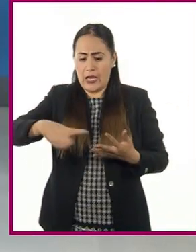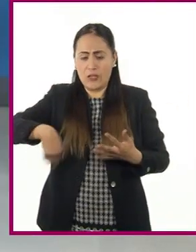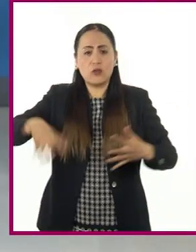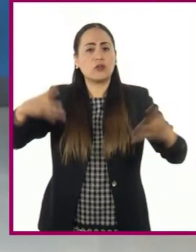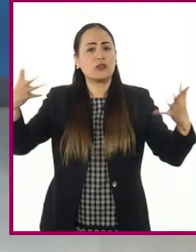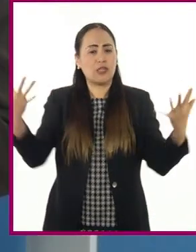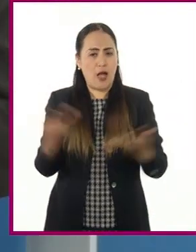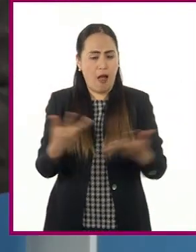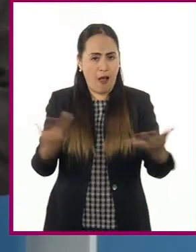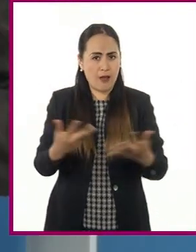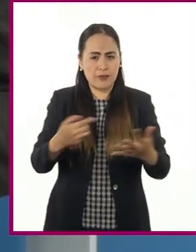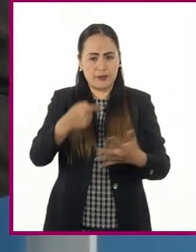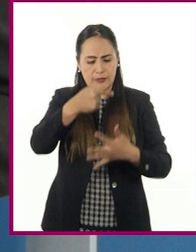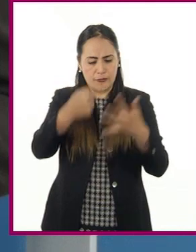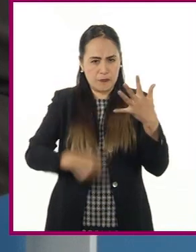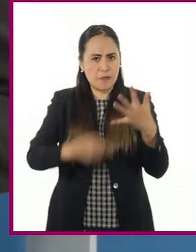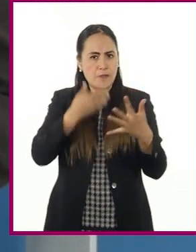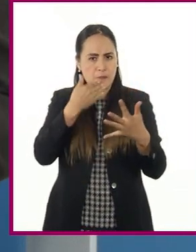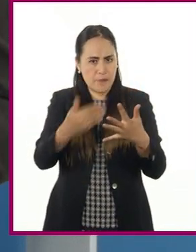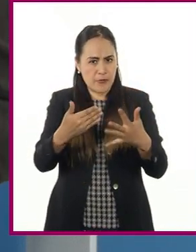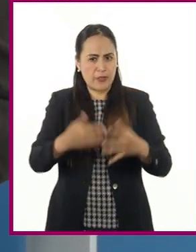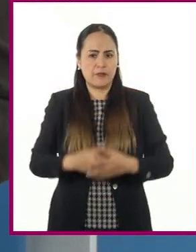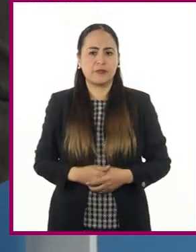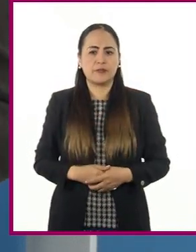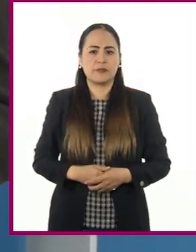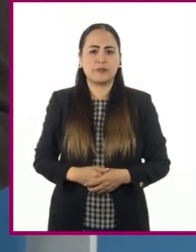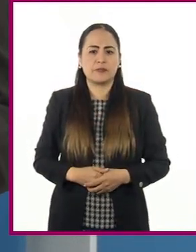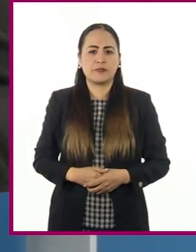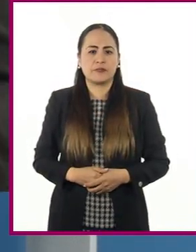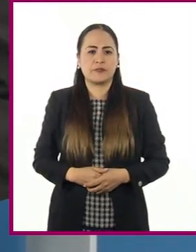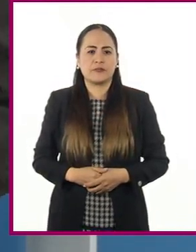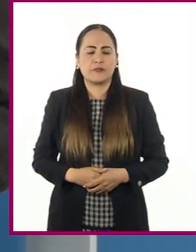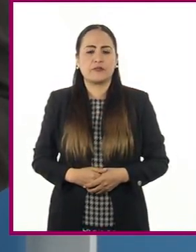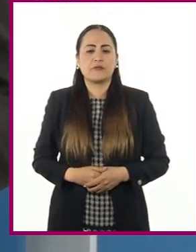la actuación de las y los servidores públicos. Para ello,